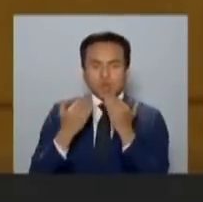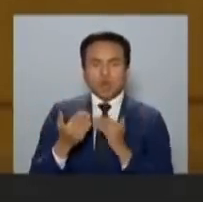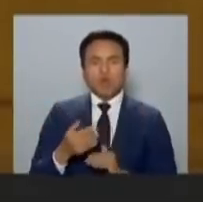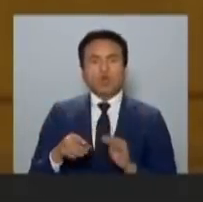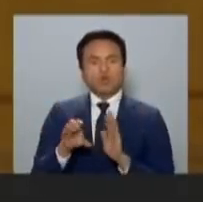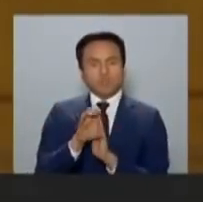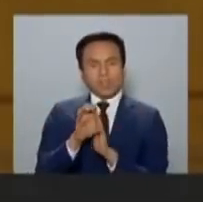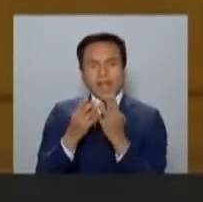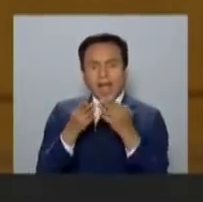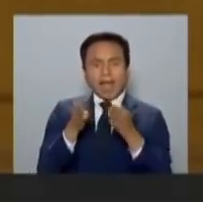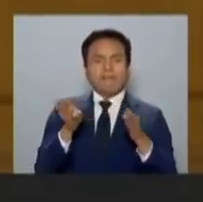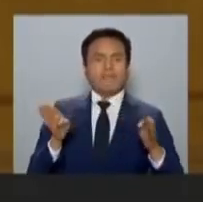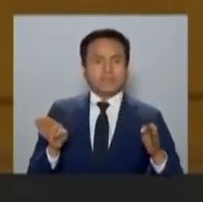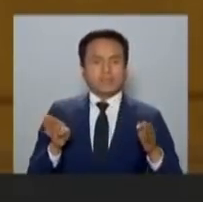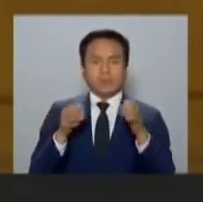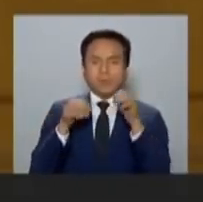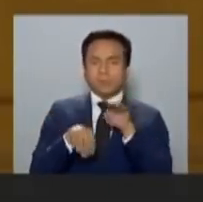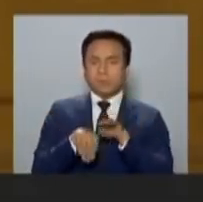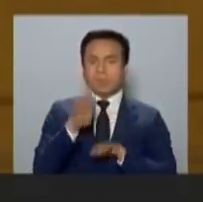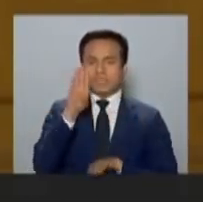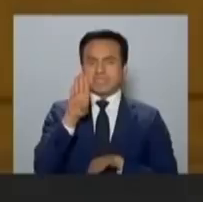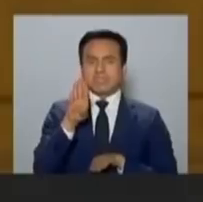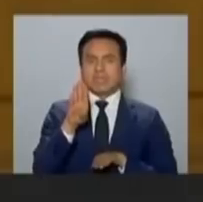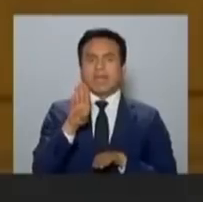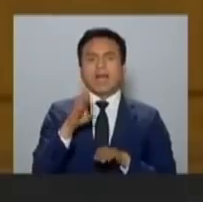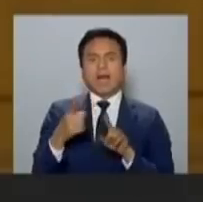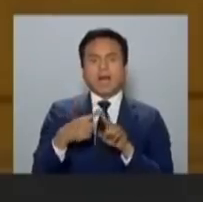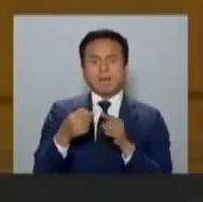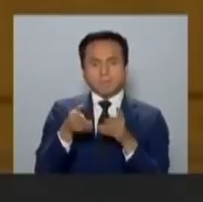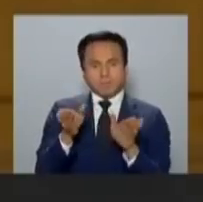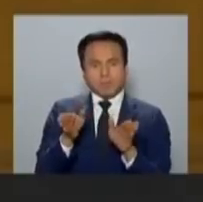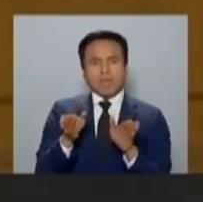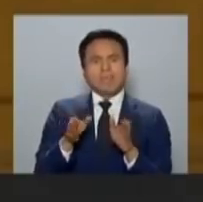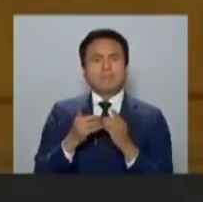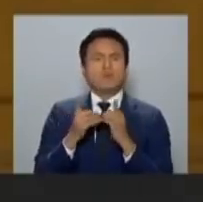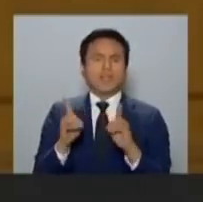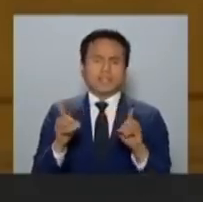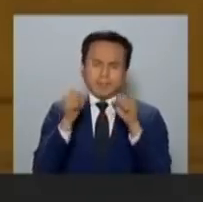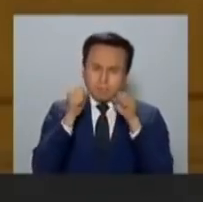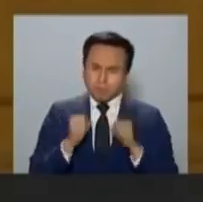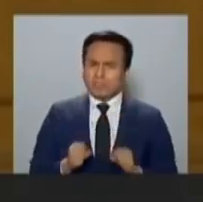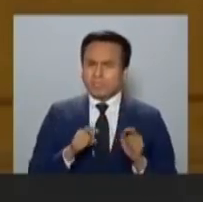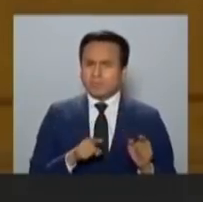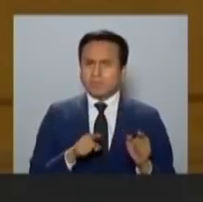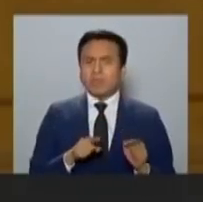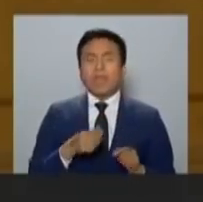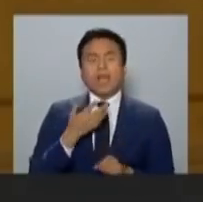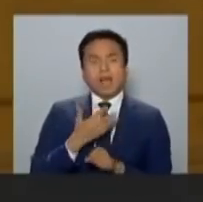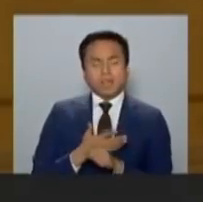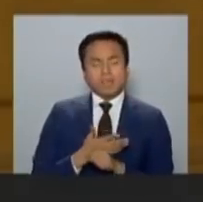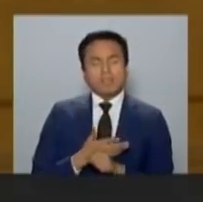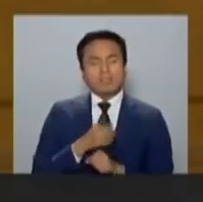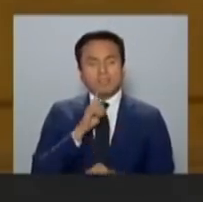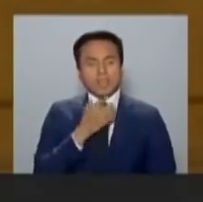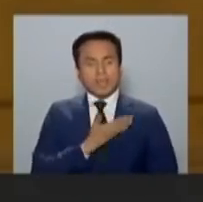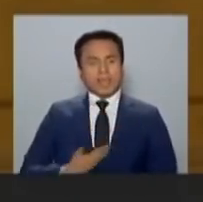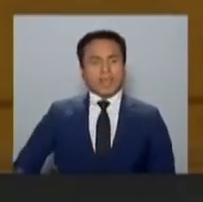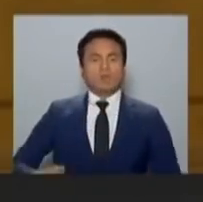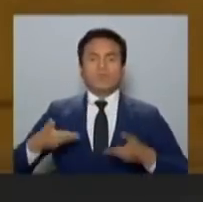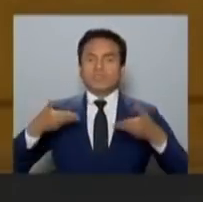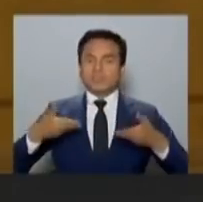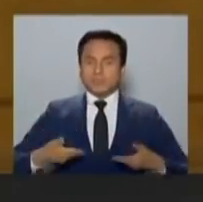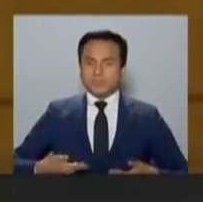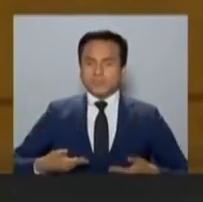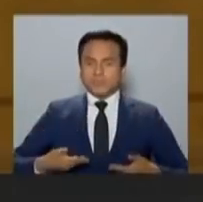proyecto de ley marco de cambio climático y comenzar su implementación, para lo cual, digamos, seguramente va a requerir de la